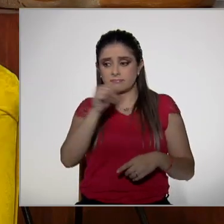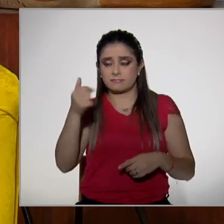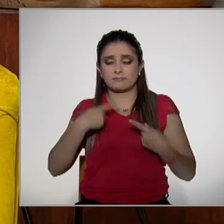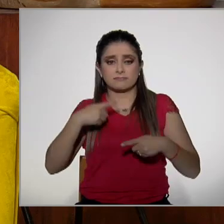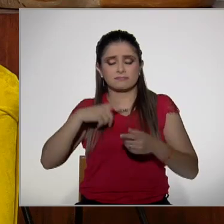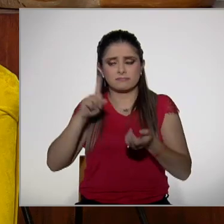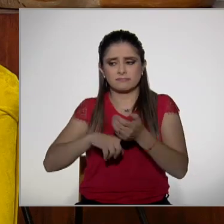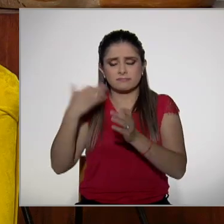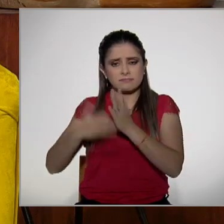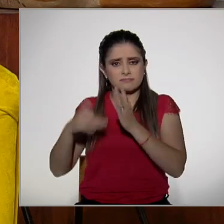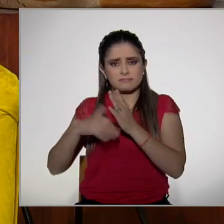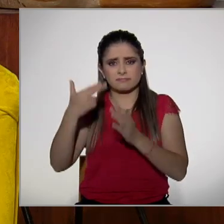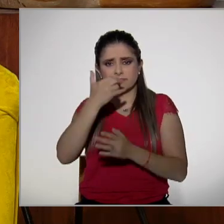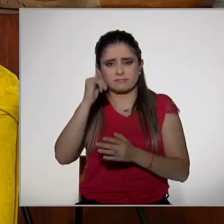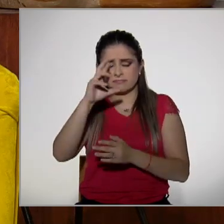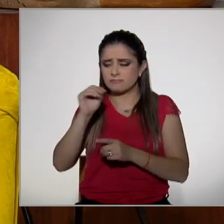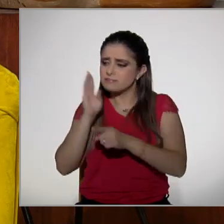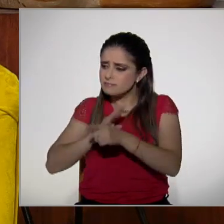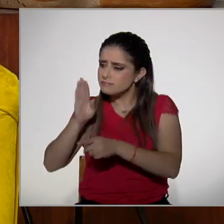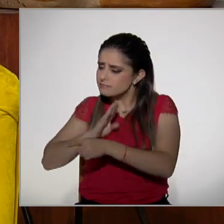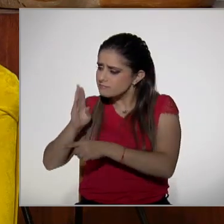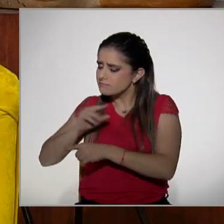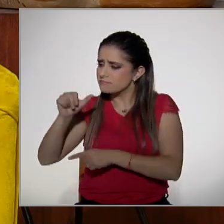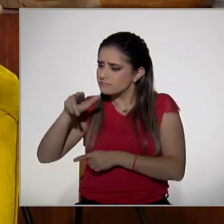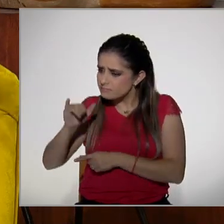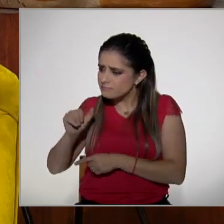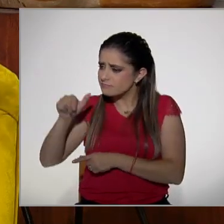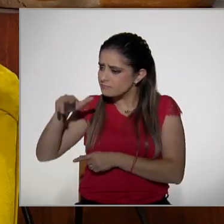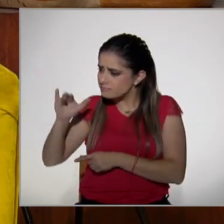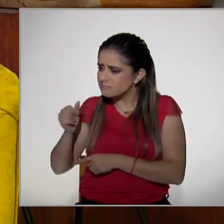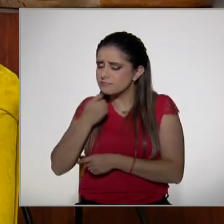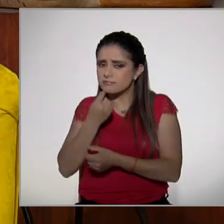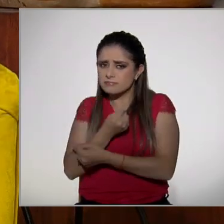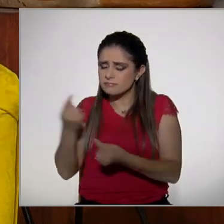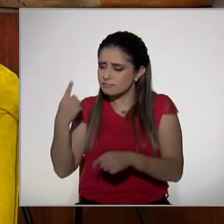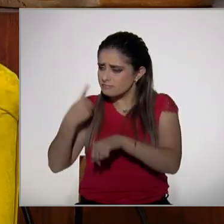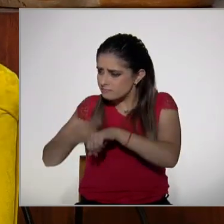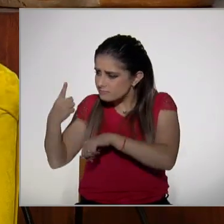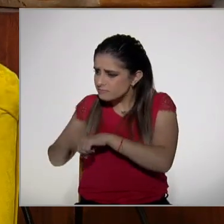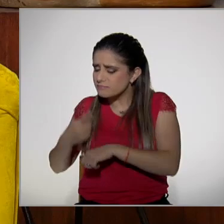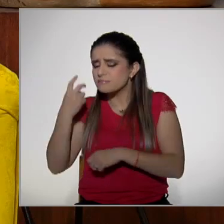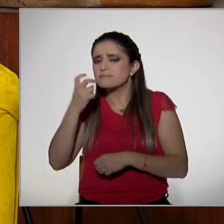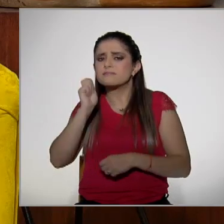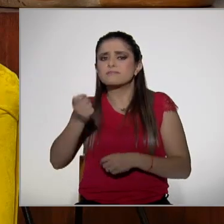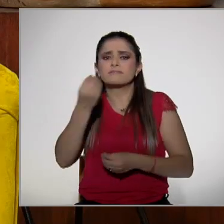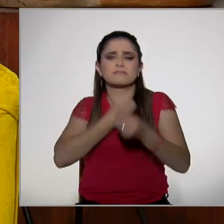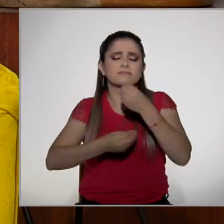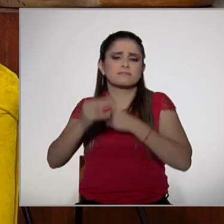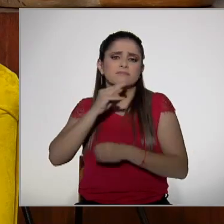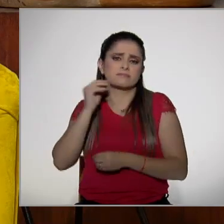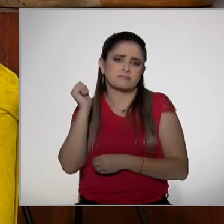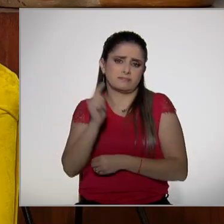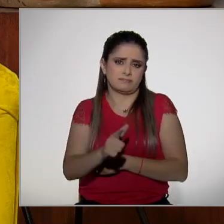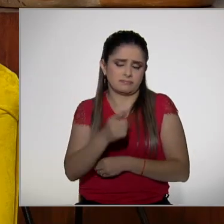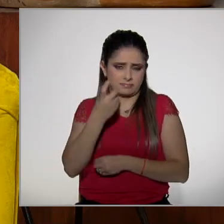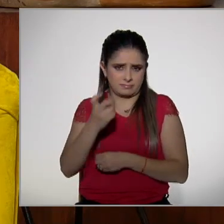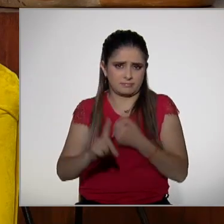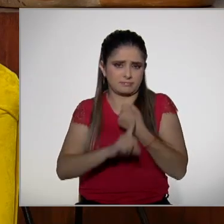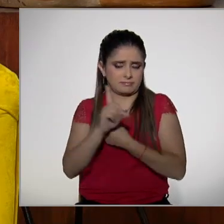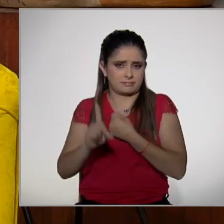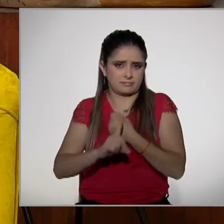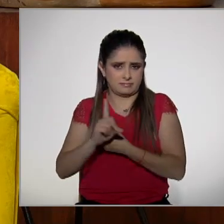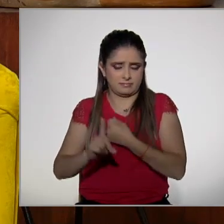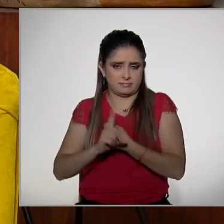que las en términos ideales cuando el 10 por ciento de los niños están afectados pues es como la cifra ideal no porque los niños pero se pueden hacer deficiencia de hierro